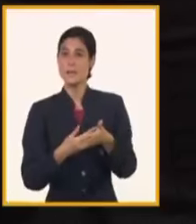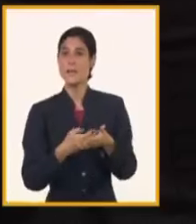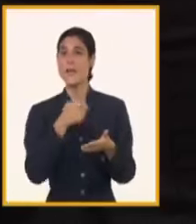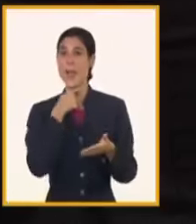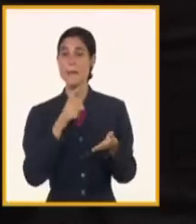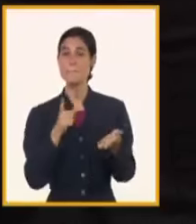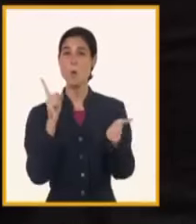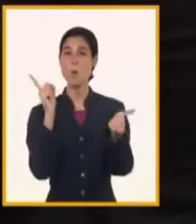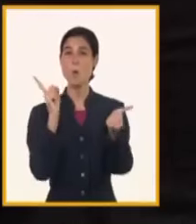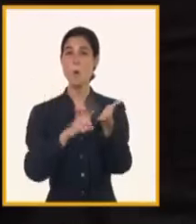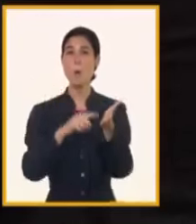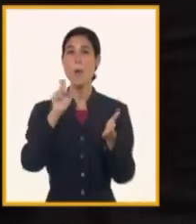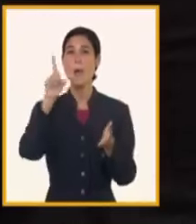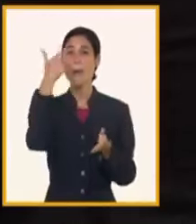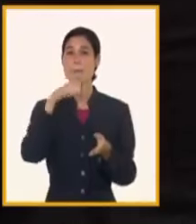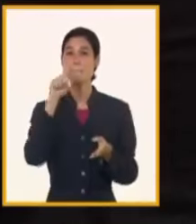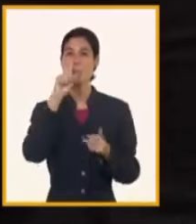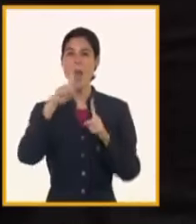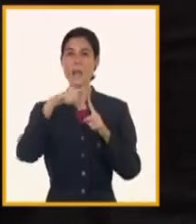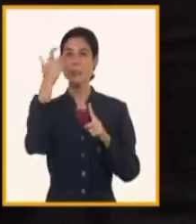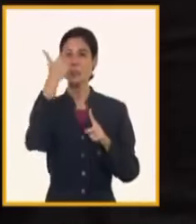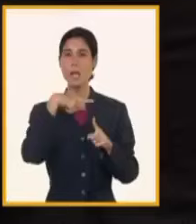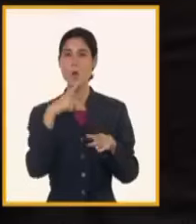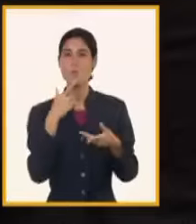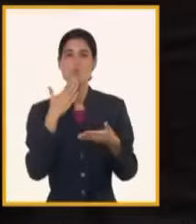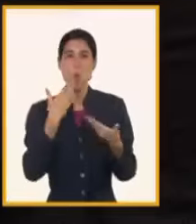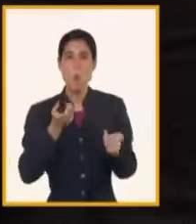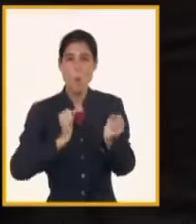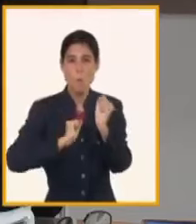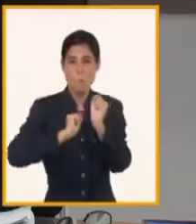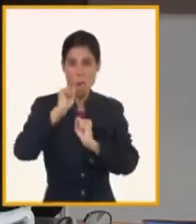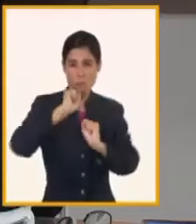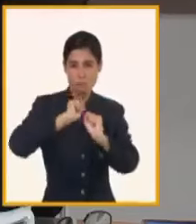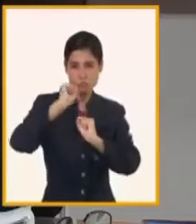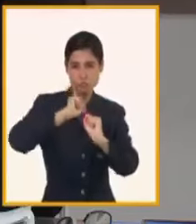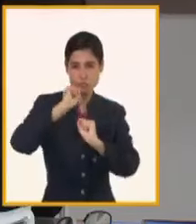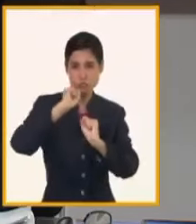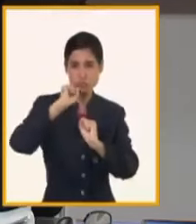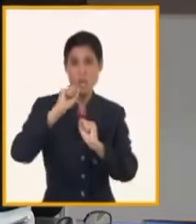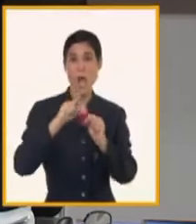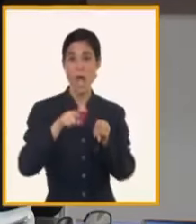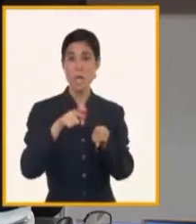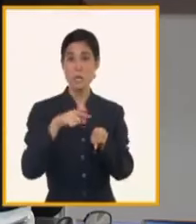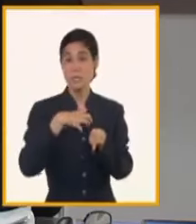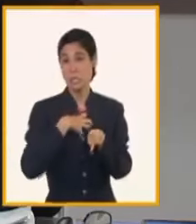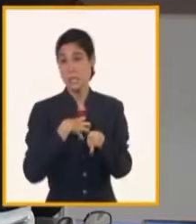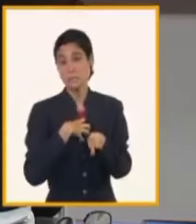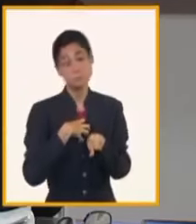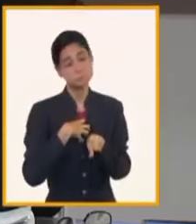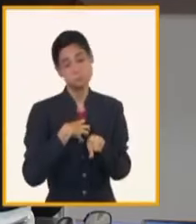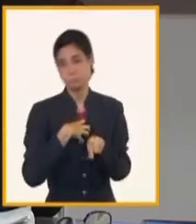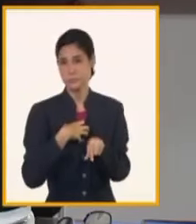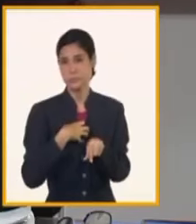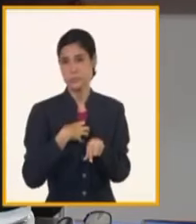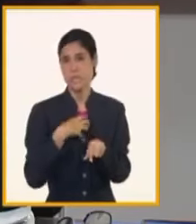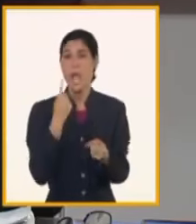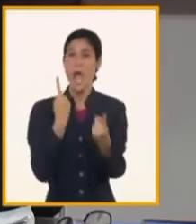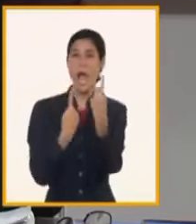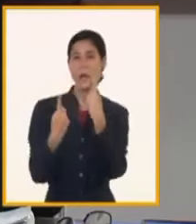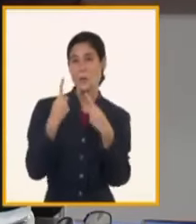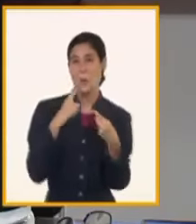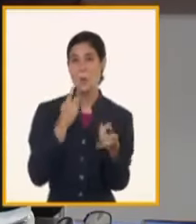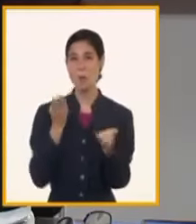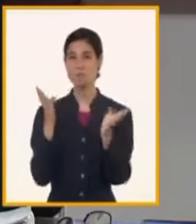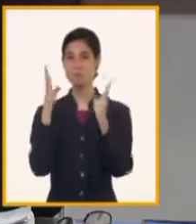físicamente o no tenemos incapacidad de funcionar bueno algunas las perdimos o sea también se ha estado informando los